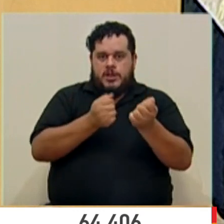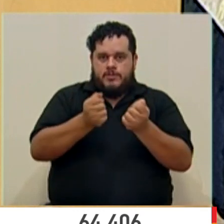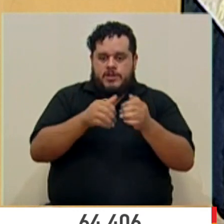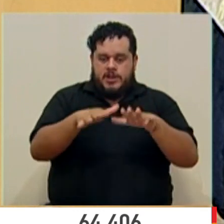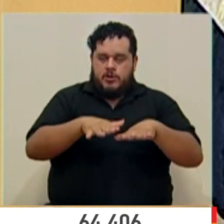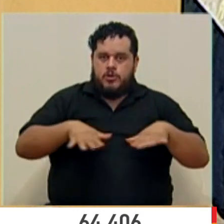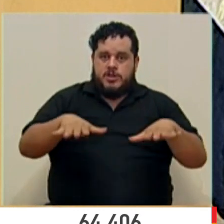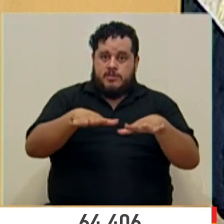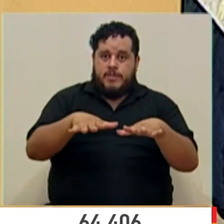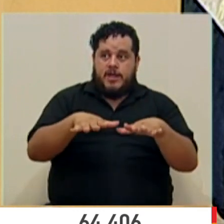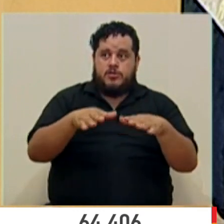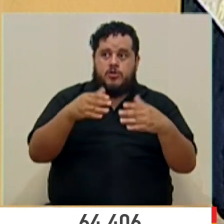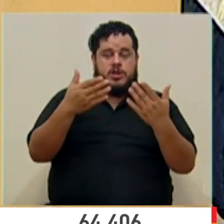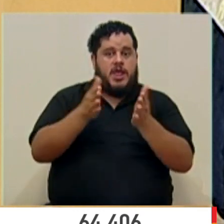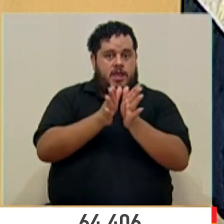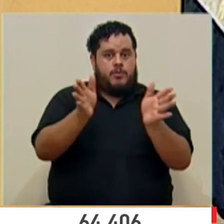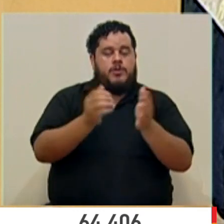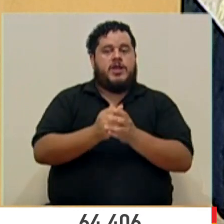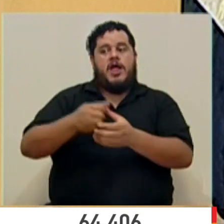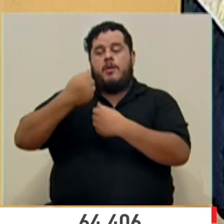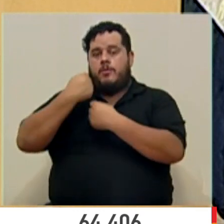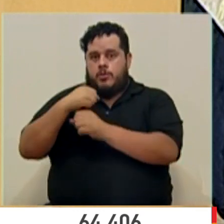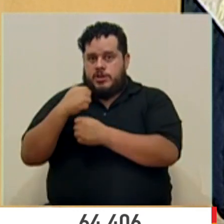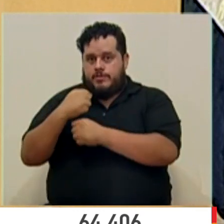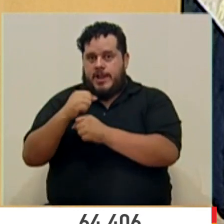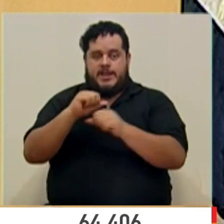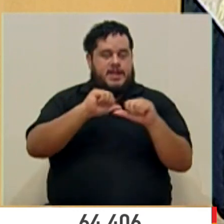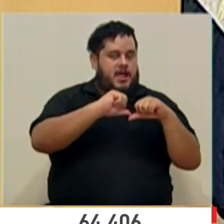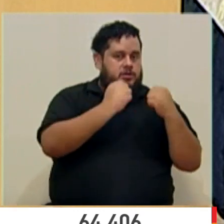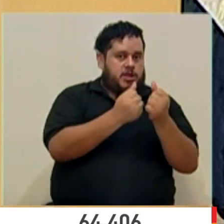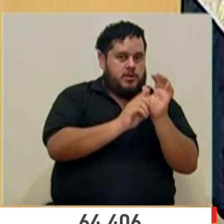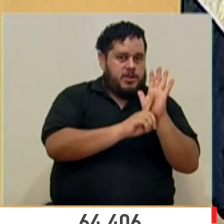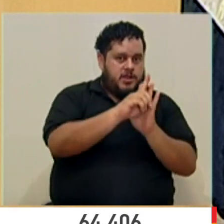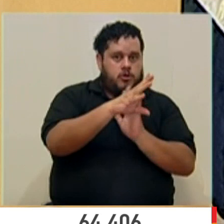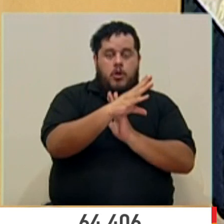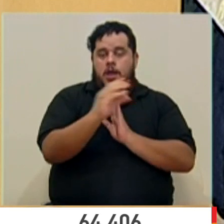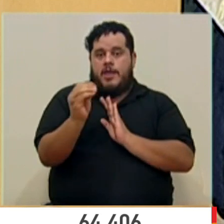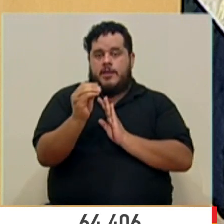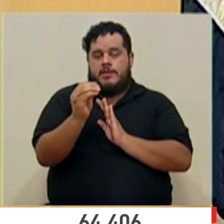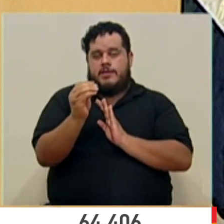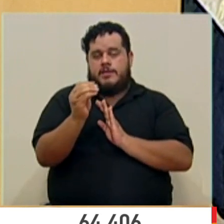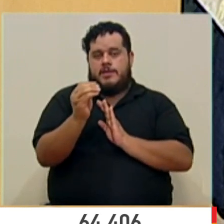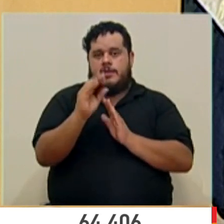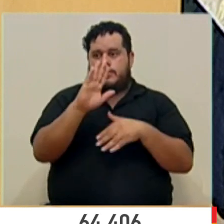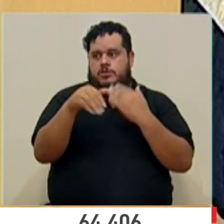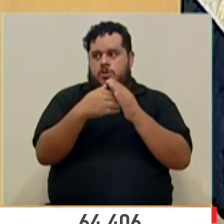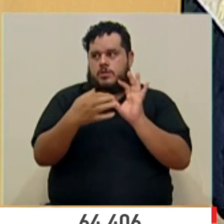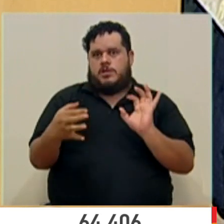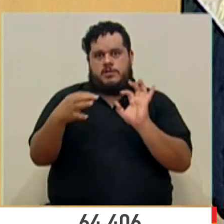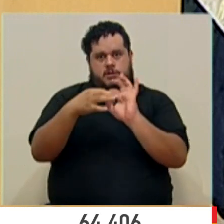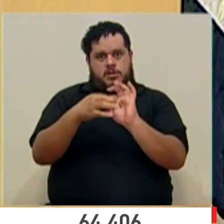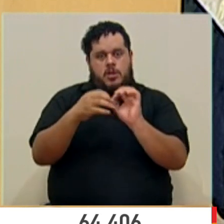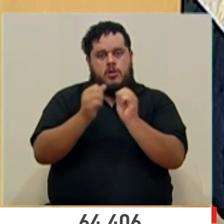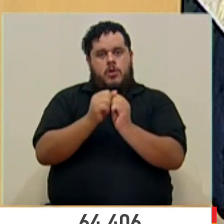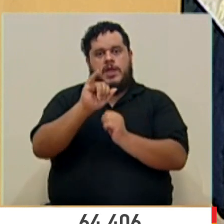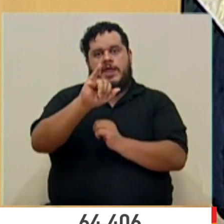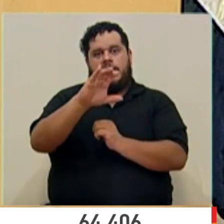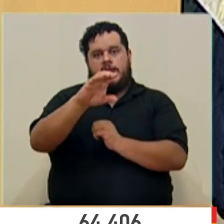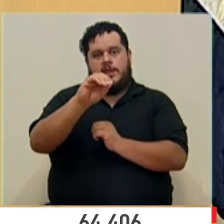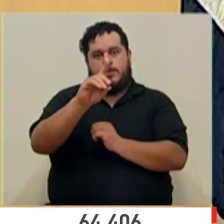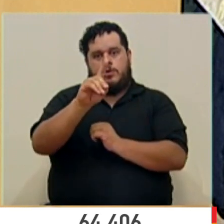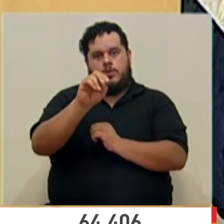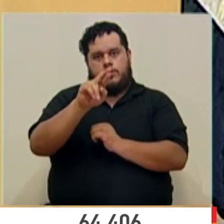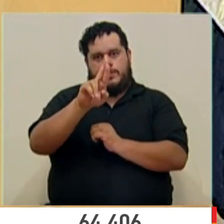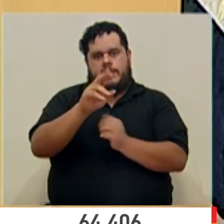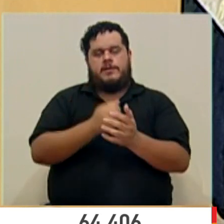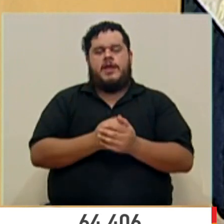espacios públicos, municipalidades, asociaciones de desarrollo y lo que tiene que vínculo con el ICODER. Aquí